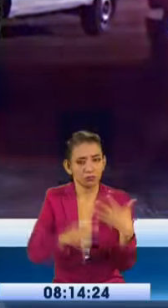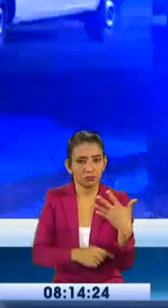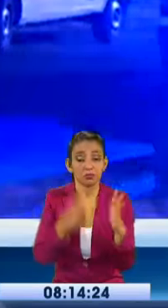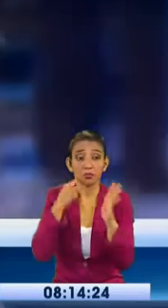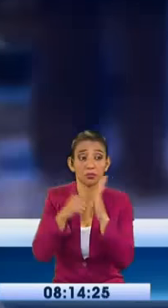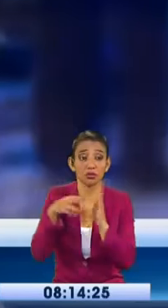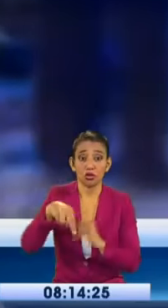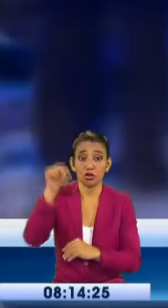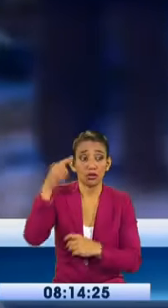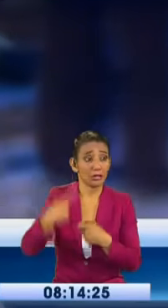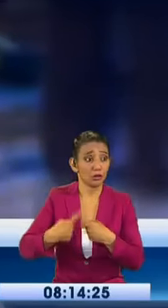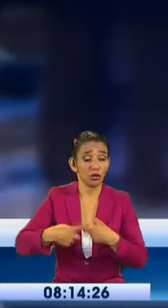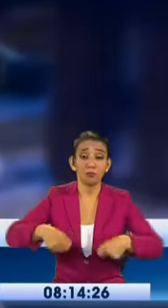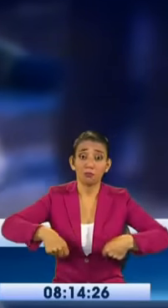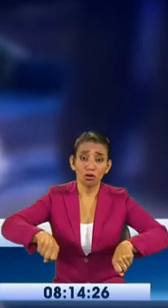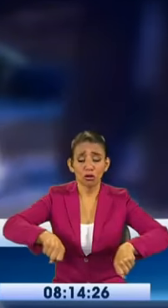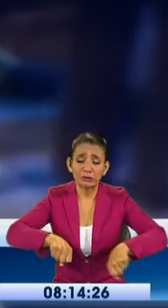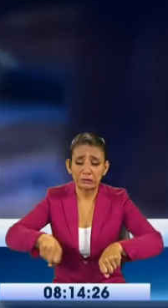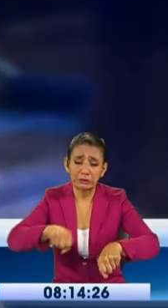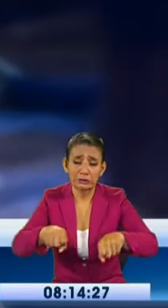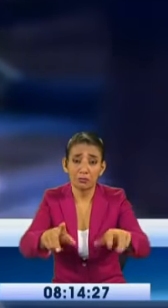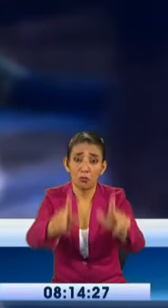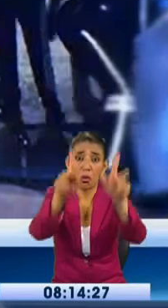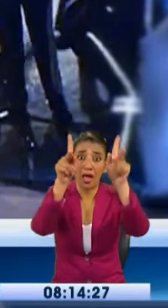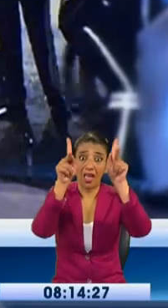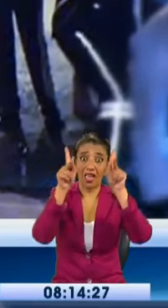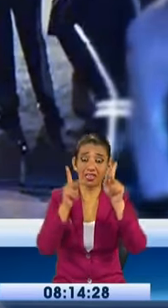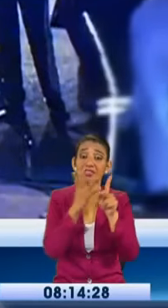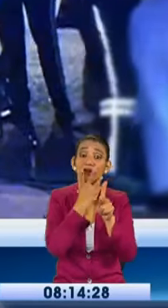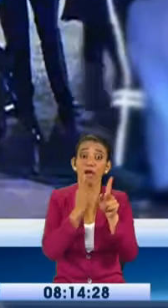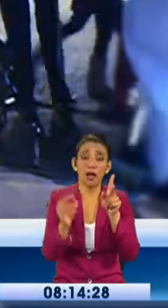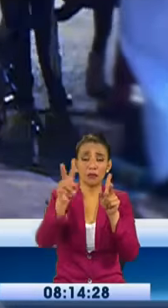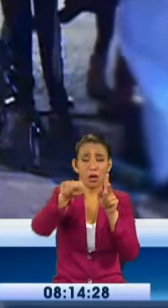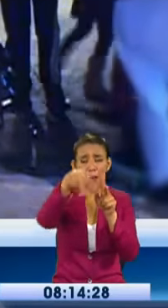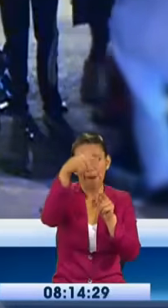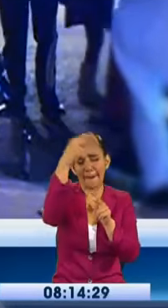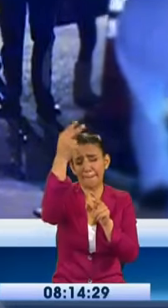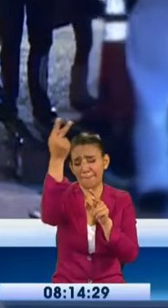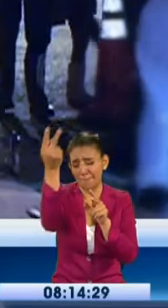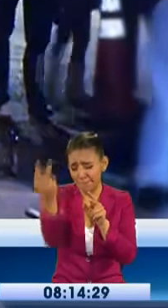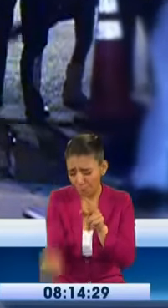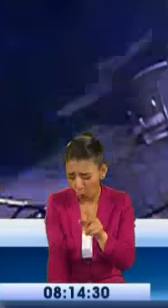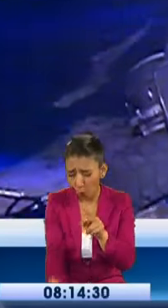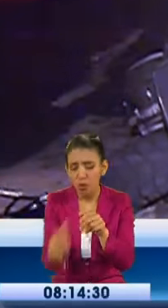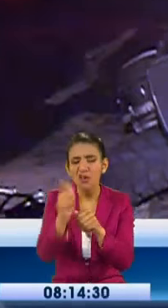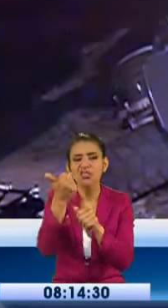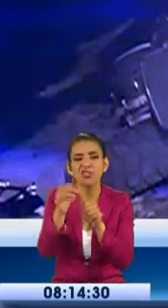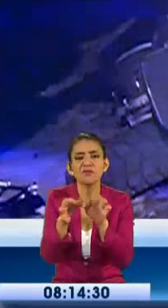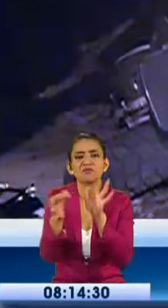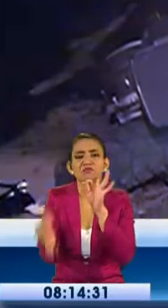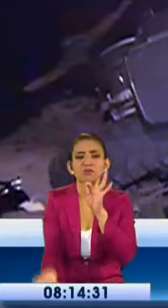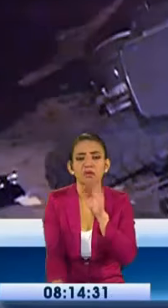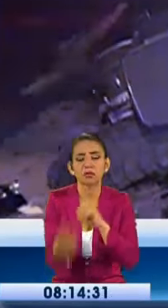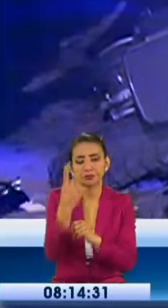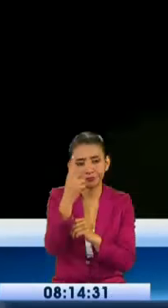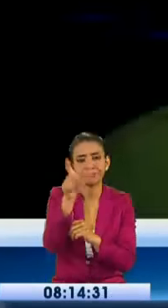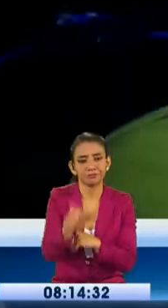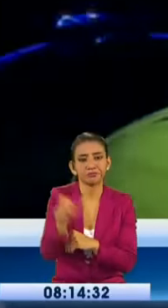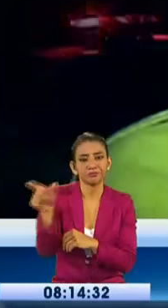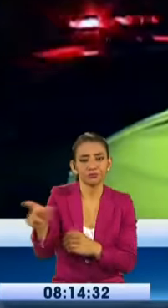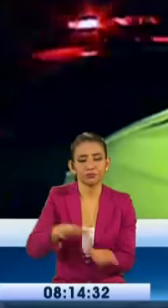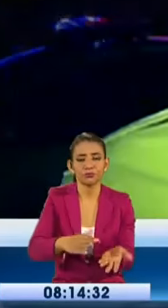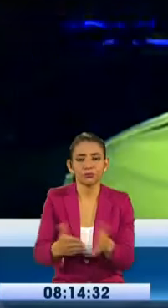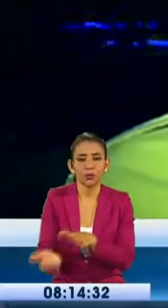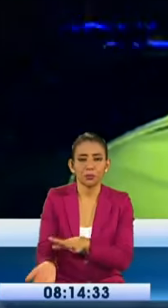de Quito, una motocicleta se precipitó de una altura aproximada de 10 metros, cayó del puente de la Eloy Alfaro. Los dos ocupantes murieron. Se